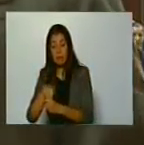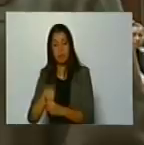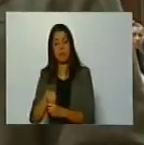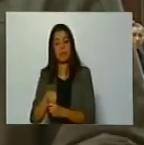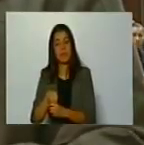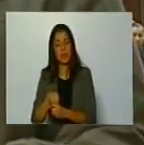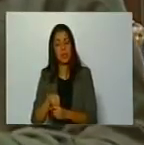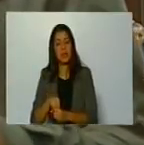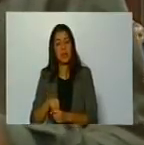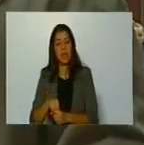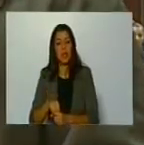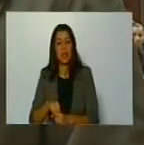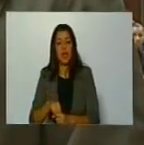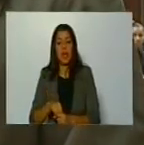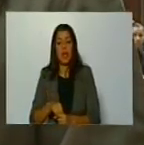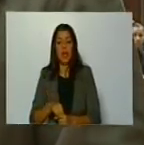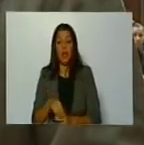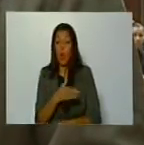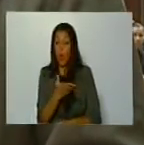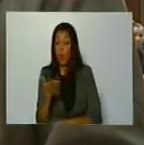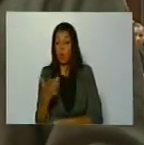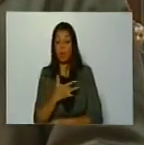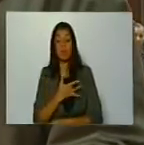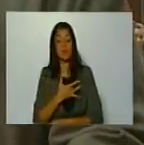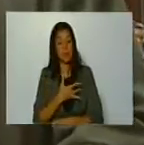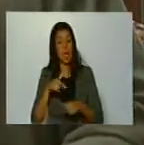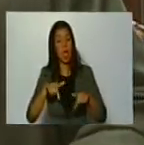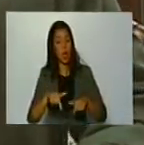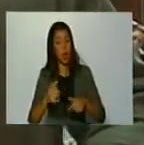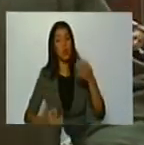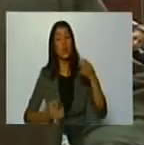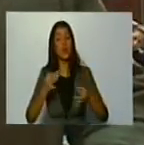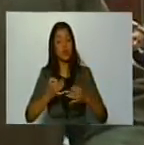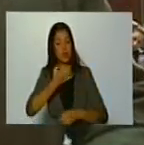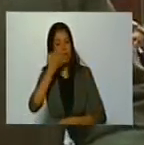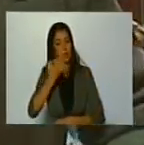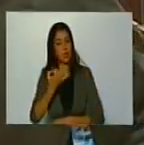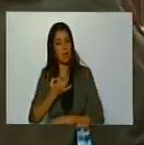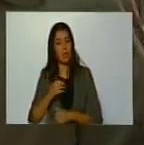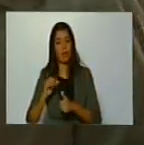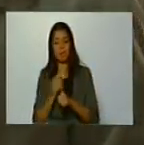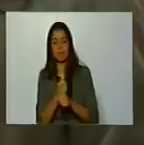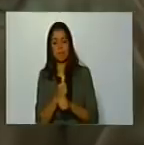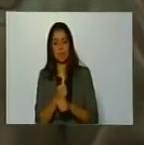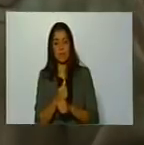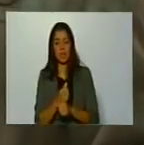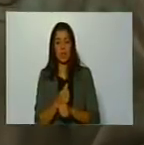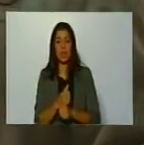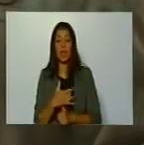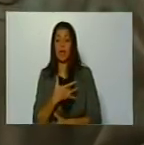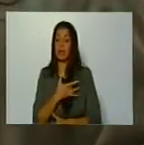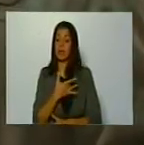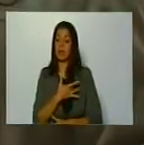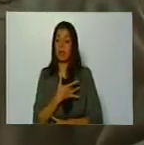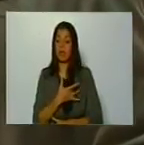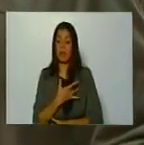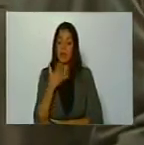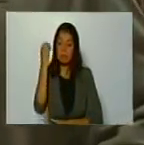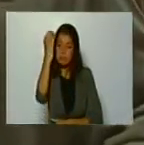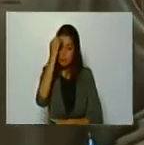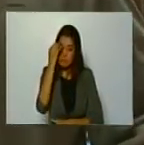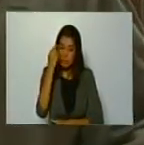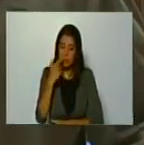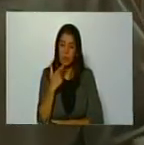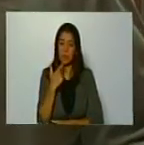Sintamos nosotros que el acto del día de hoy es un acto de verdadera justicia. Nadie se sienta a pensar que aquí hay